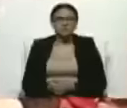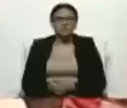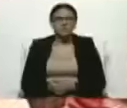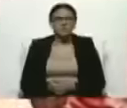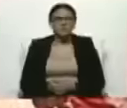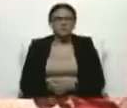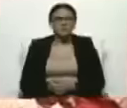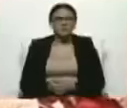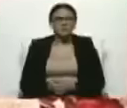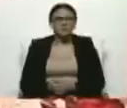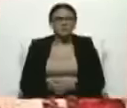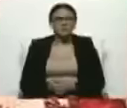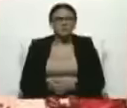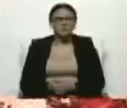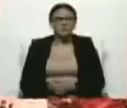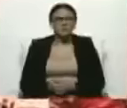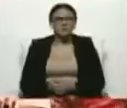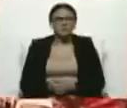Nueve revisión.